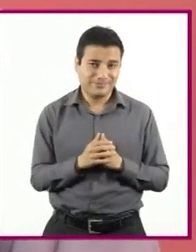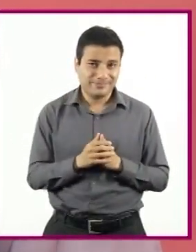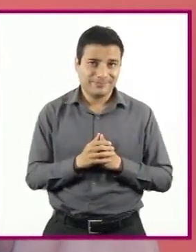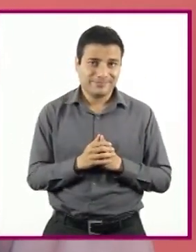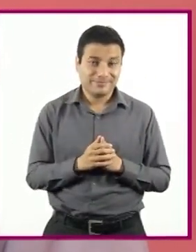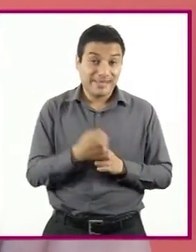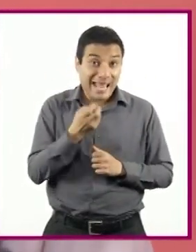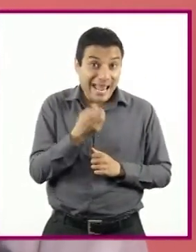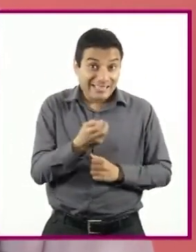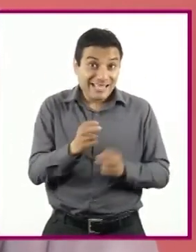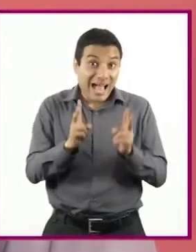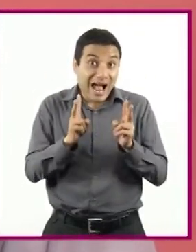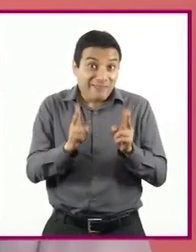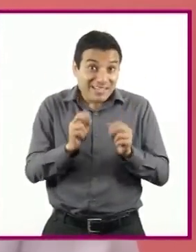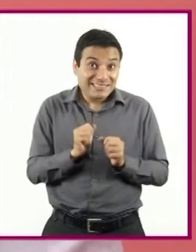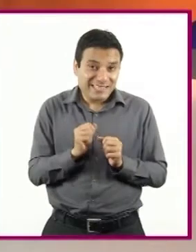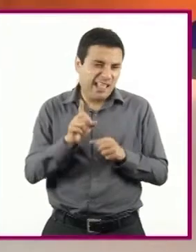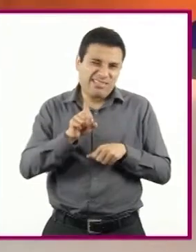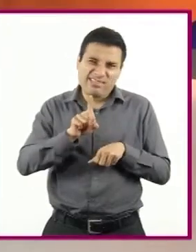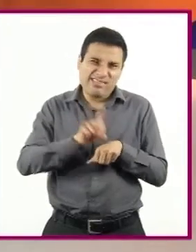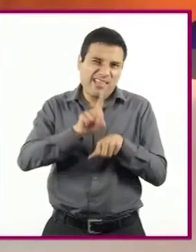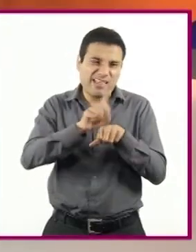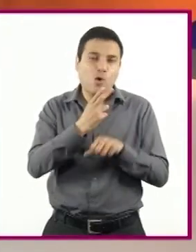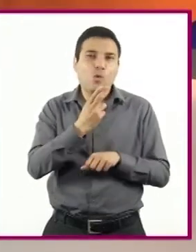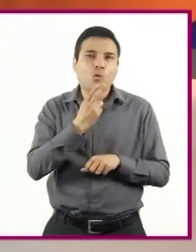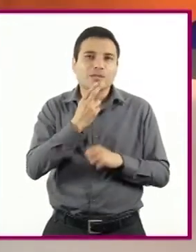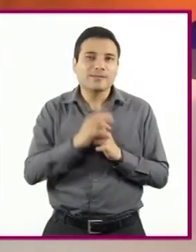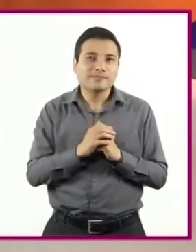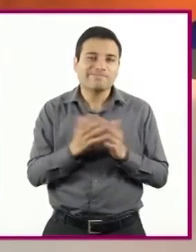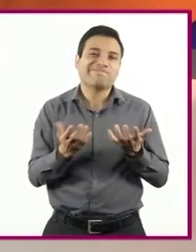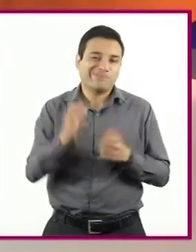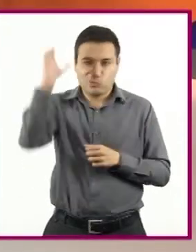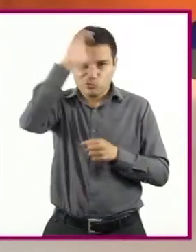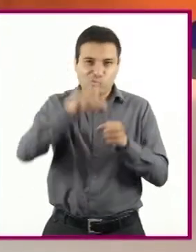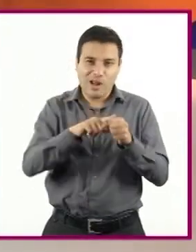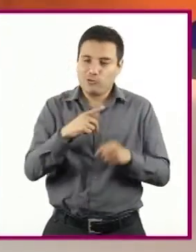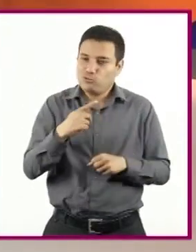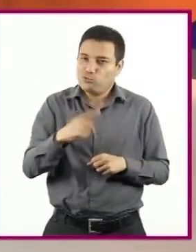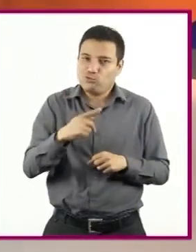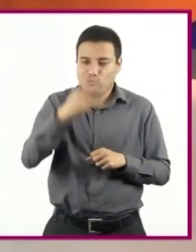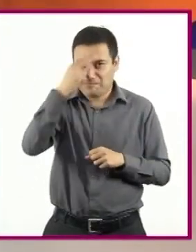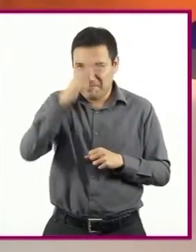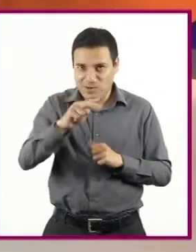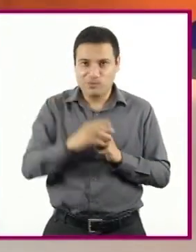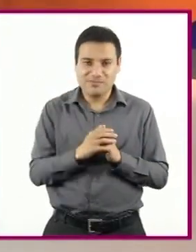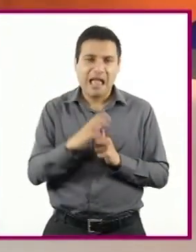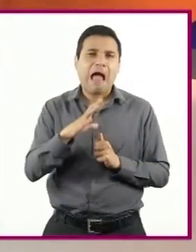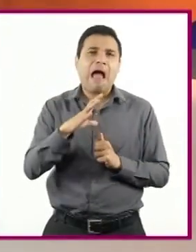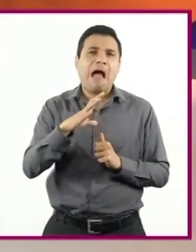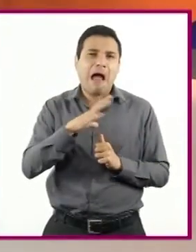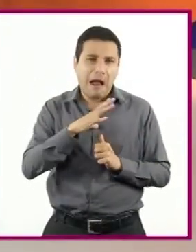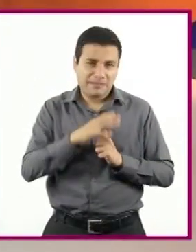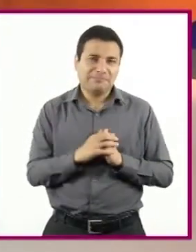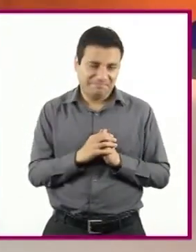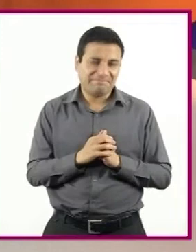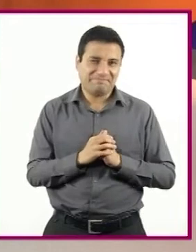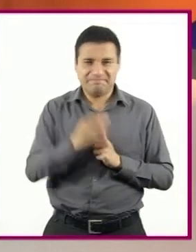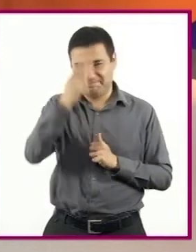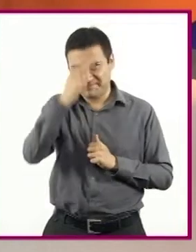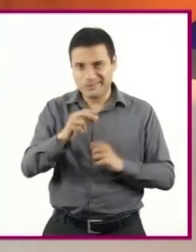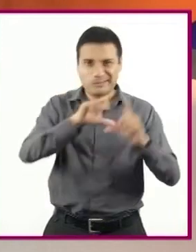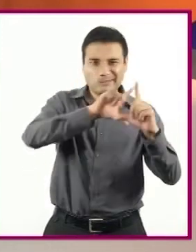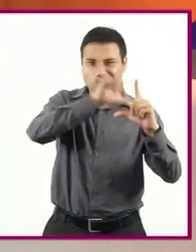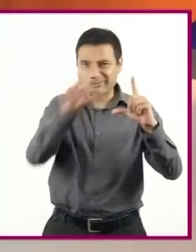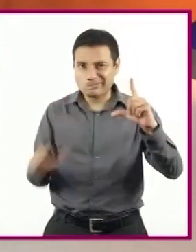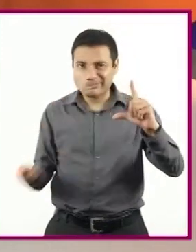Estas frases espontáneas y cotidianas son muestras vivas de la cultura, se encuentran en todas las regiones de nuestro país. Vayamos